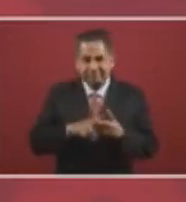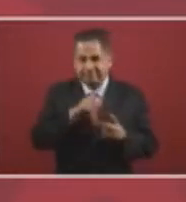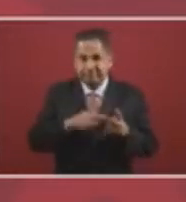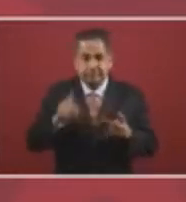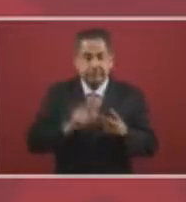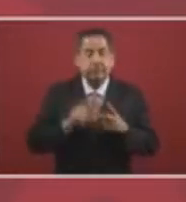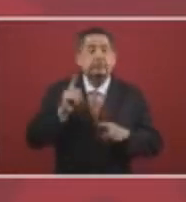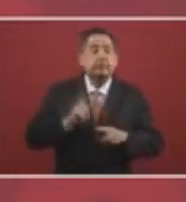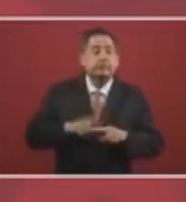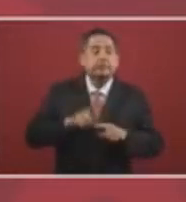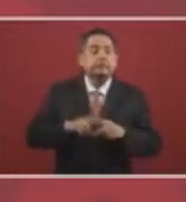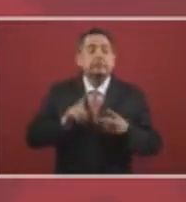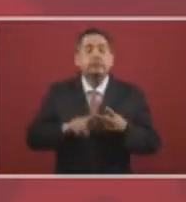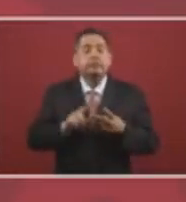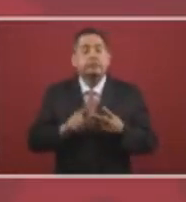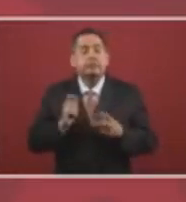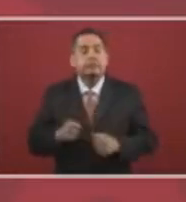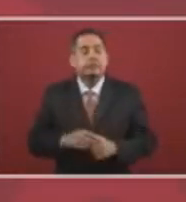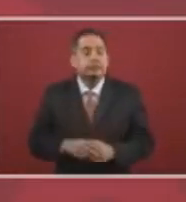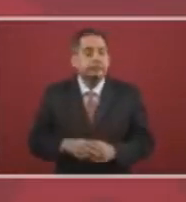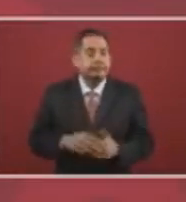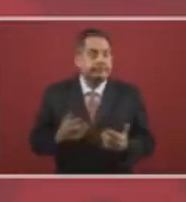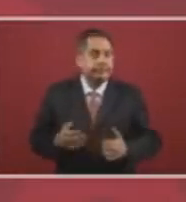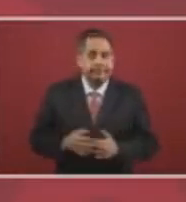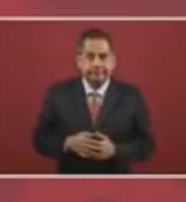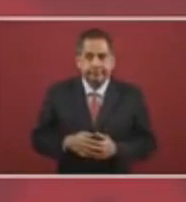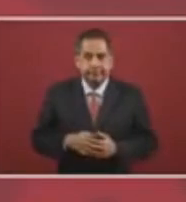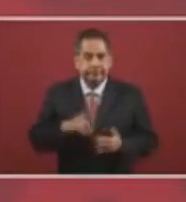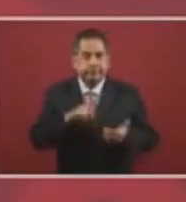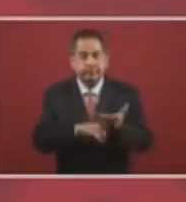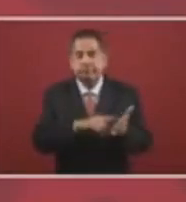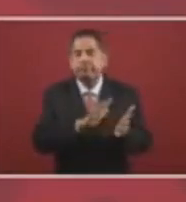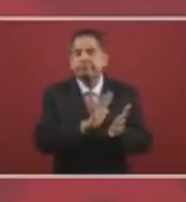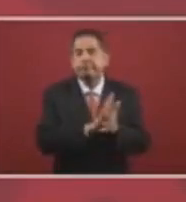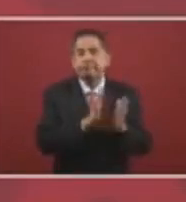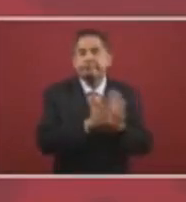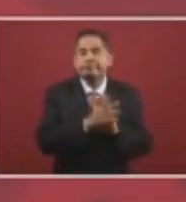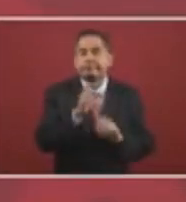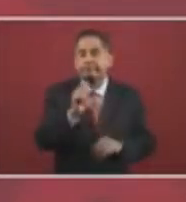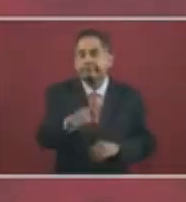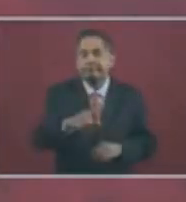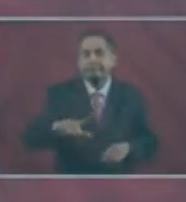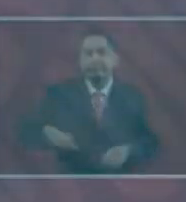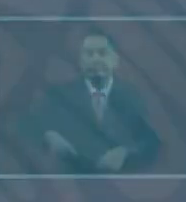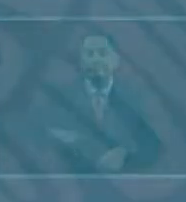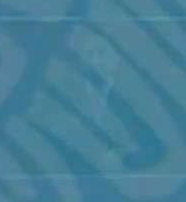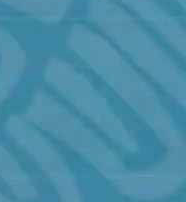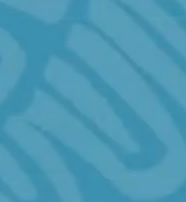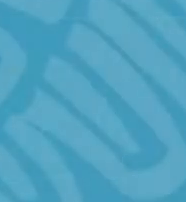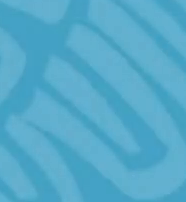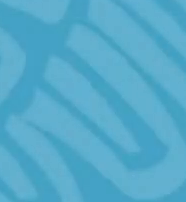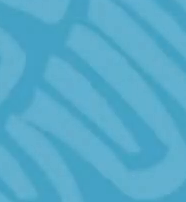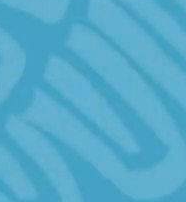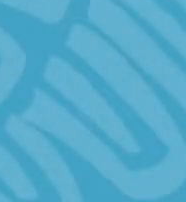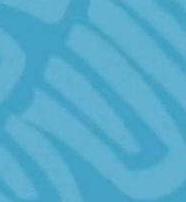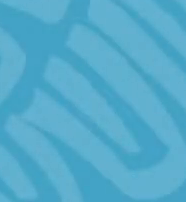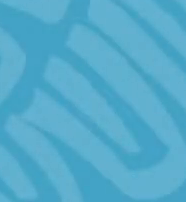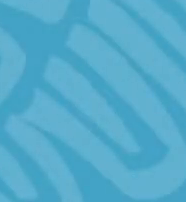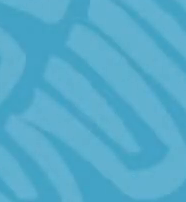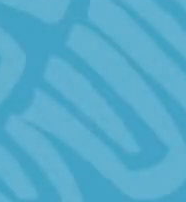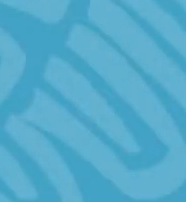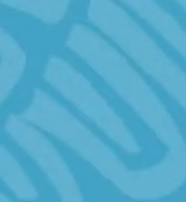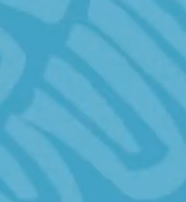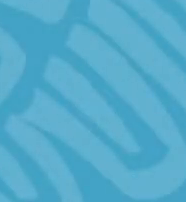que existe y contubernio con autoridades dijo en tres